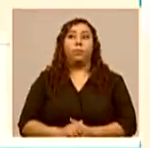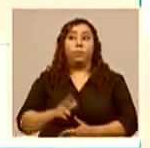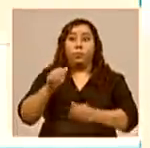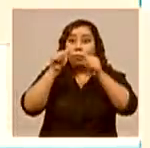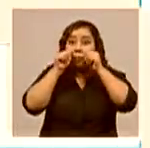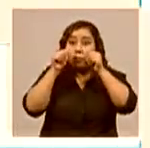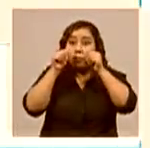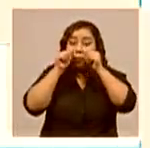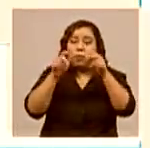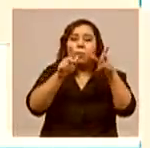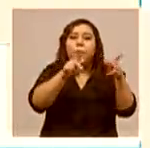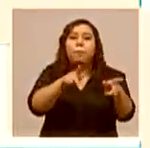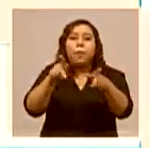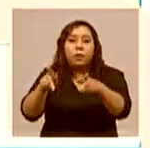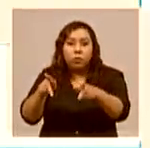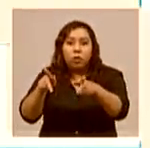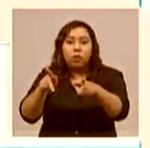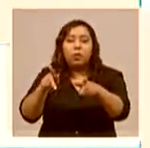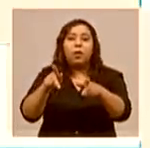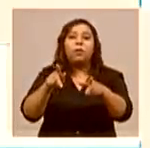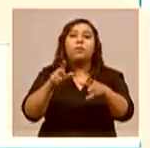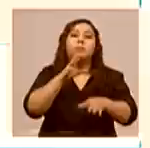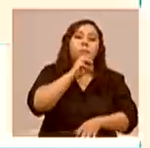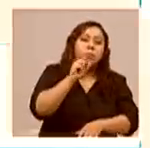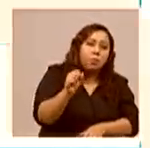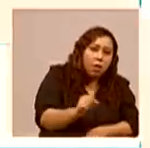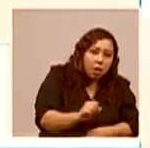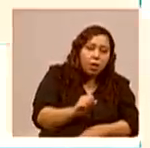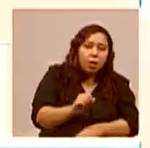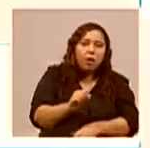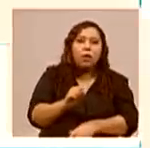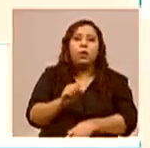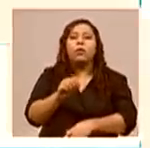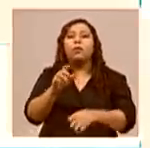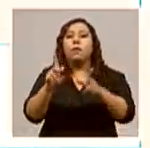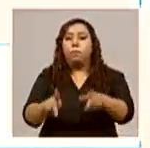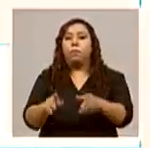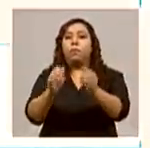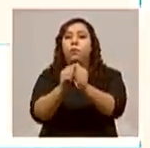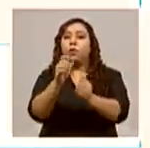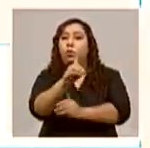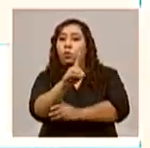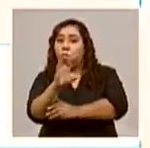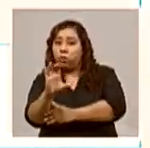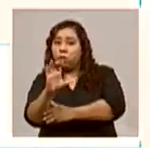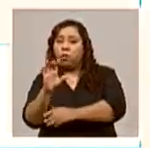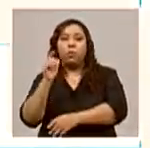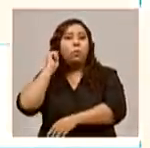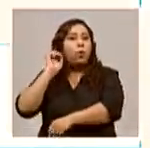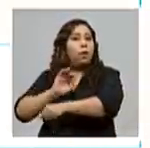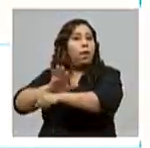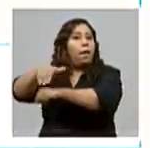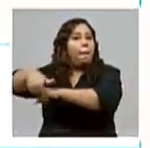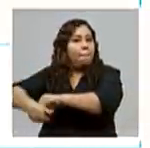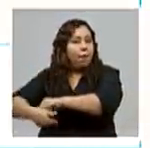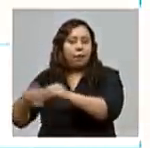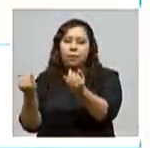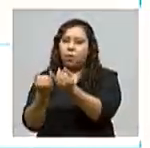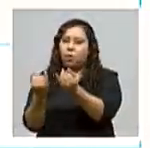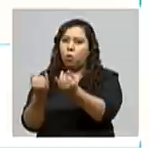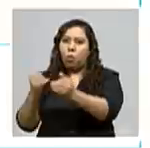especial a adulto mayor, discapacitados y mujeres embarazadas. Segundo, la